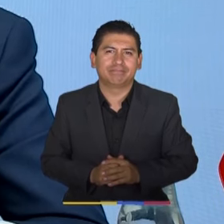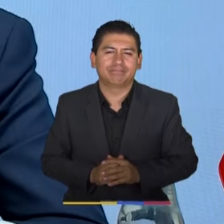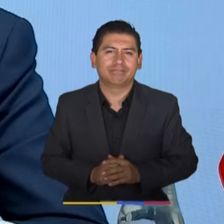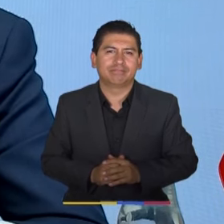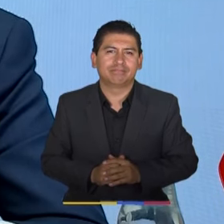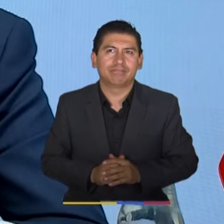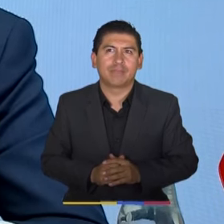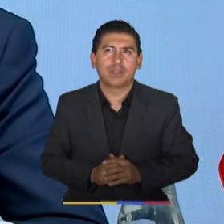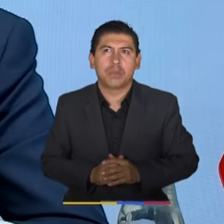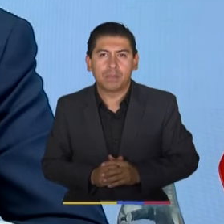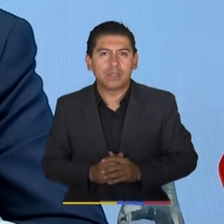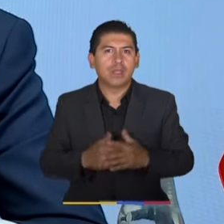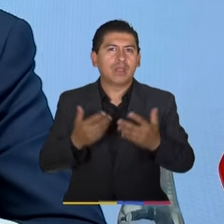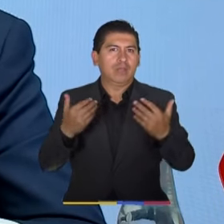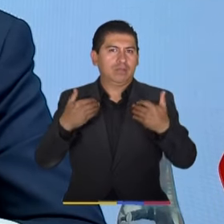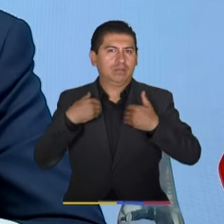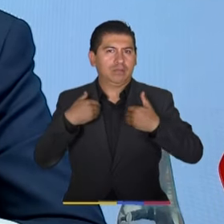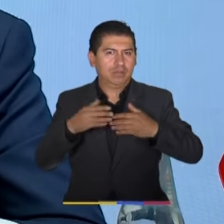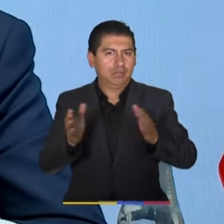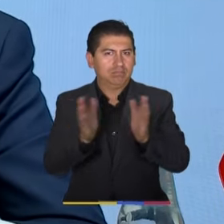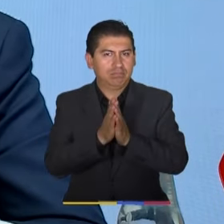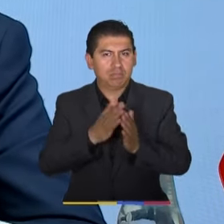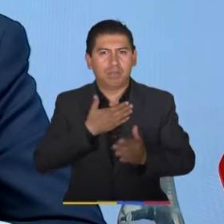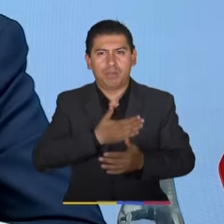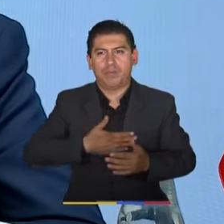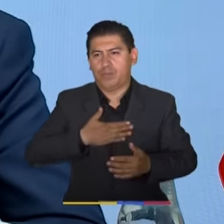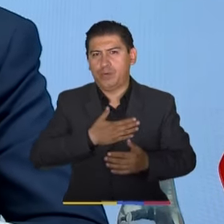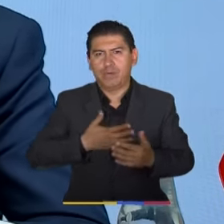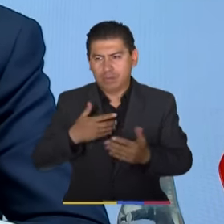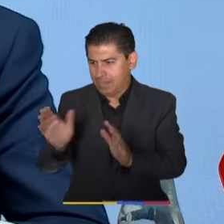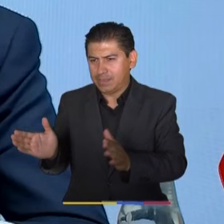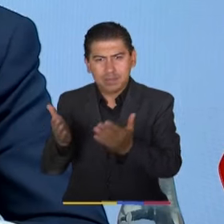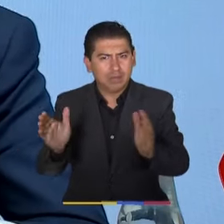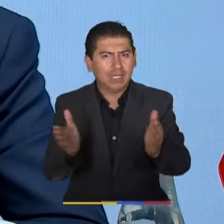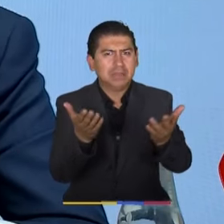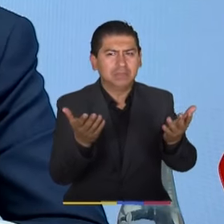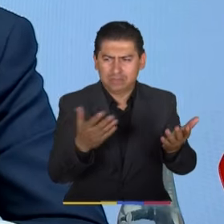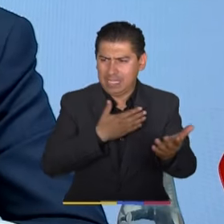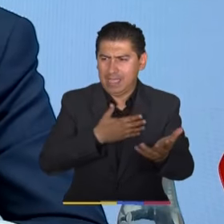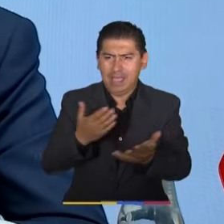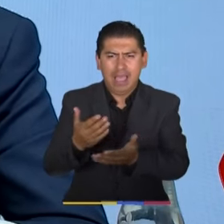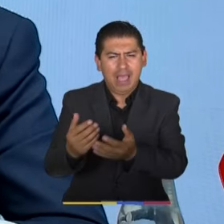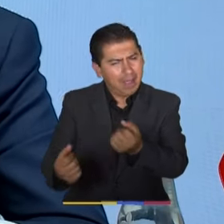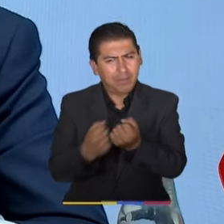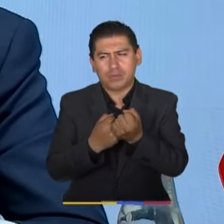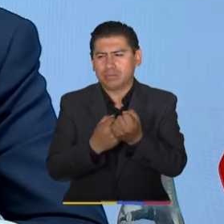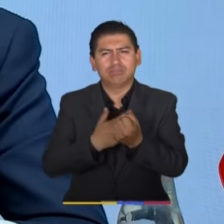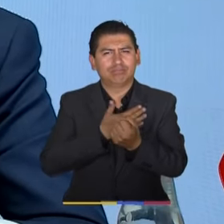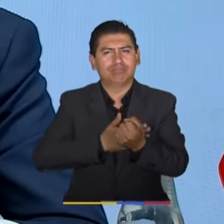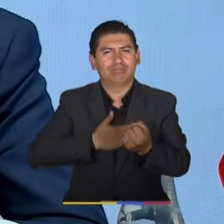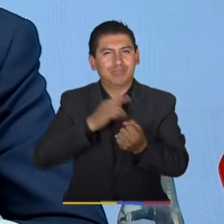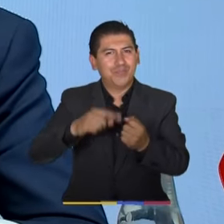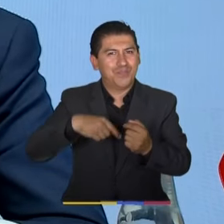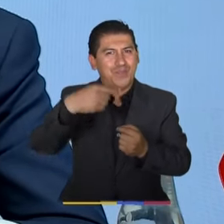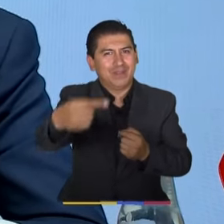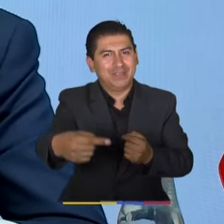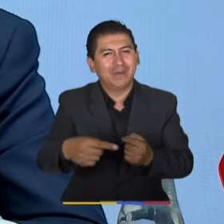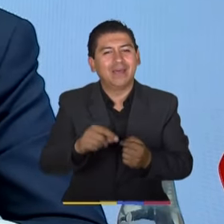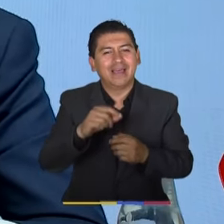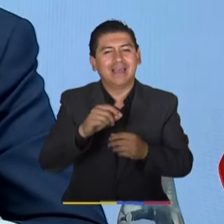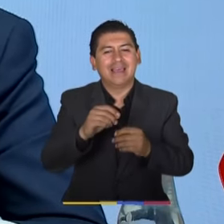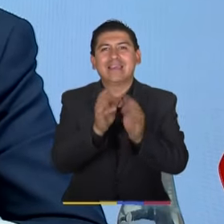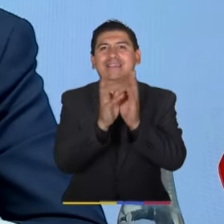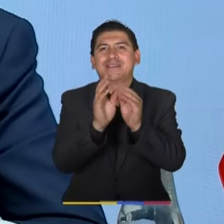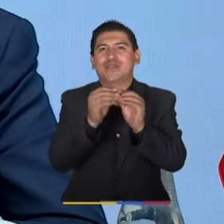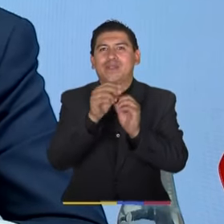Por ello, quiero invitarles a todos ustedes a que participen activamente y nos acompañen en la 30ª cumbre que tendrá lugar